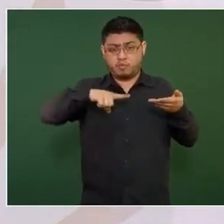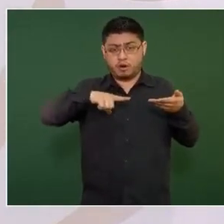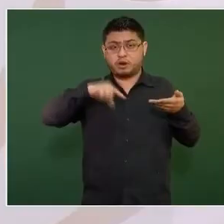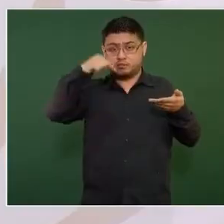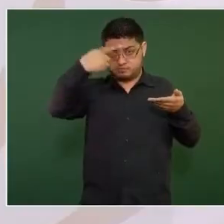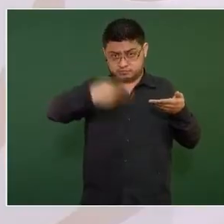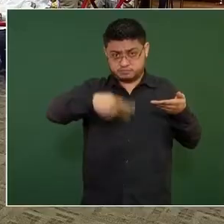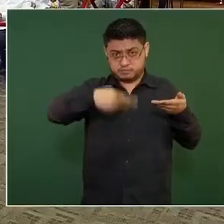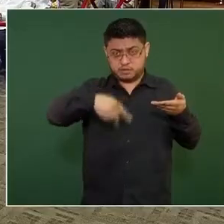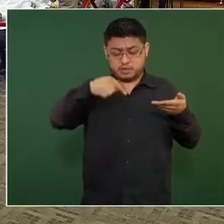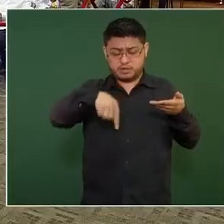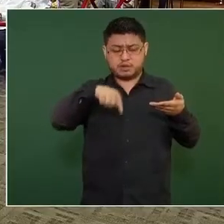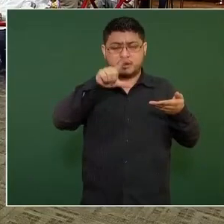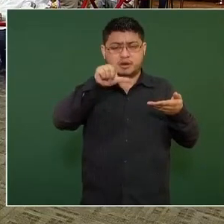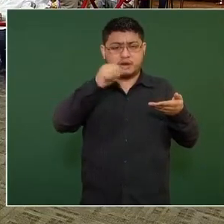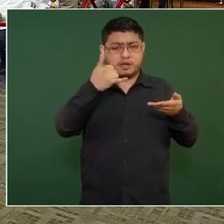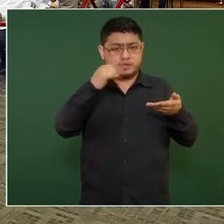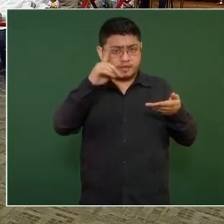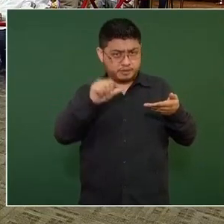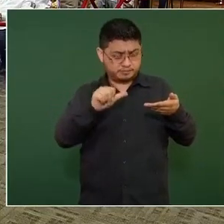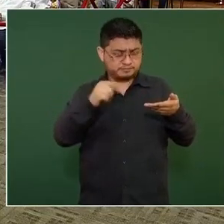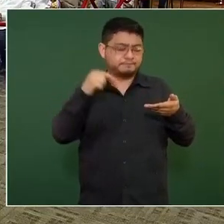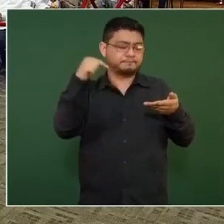Laida Sansores San Román,